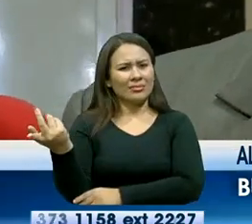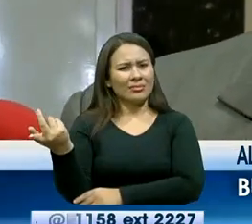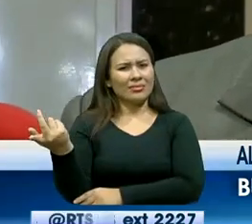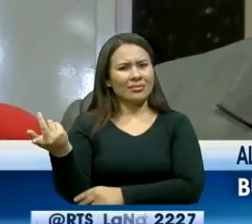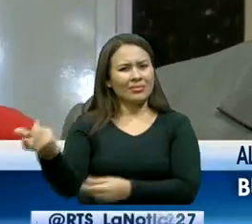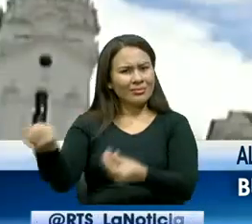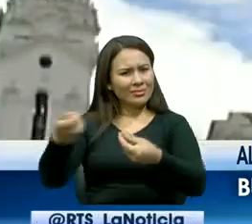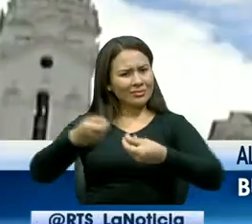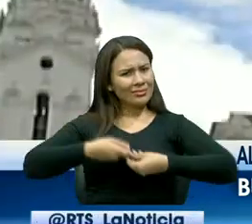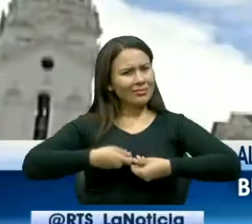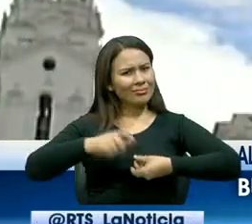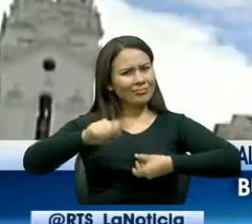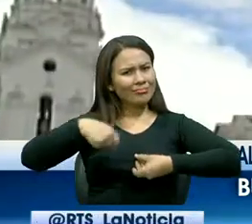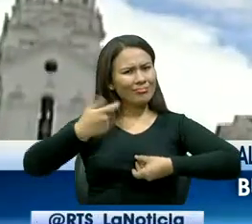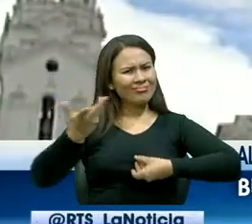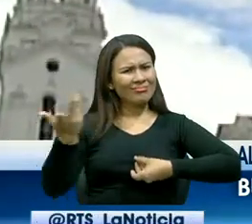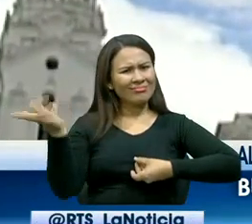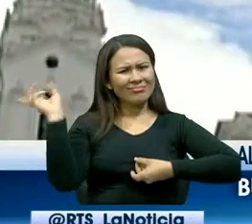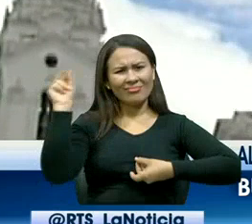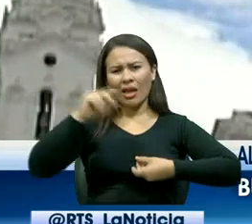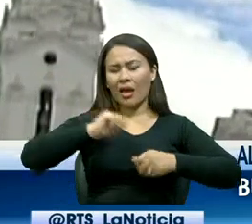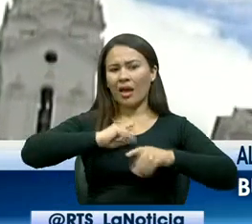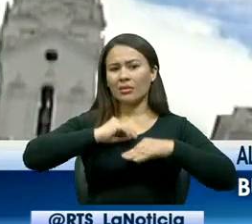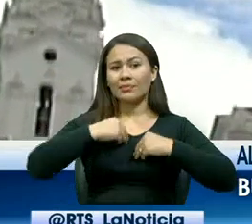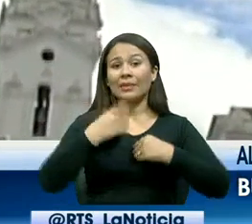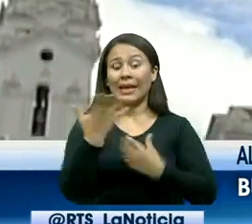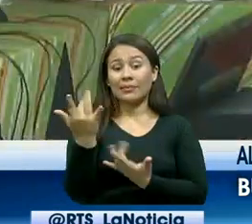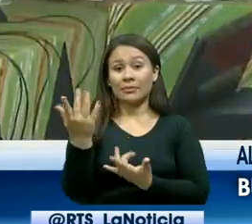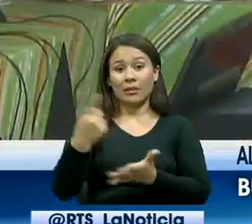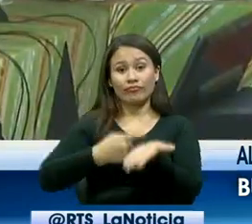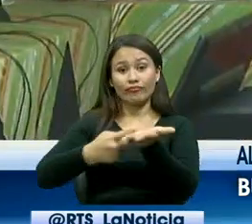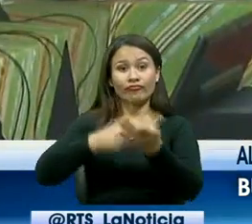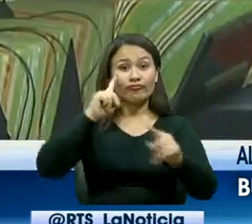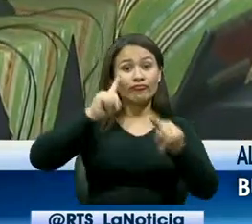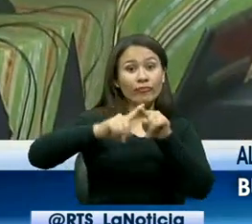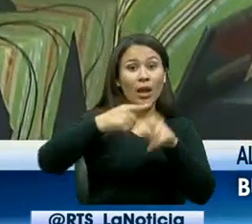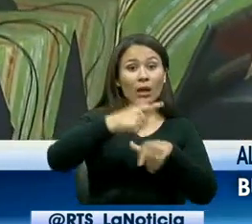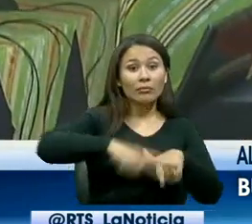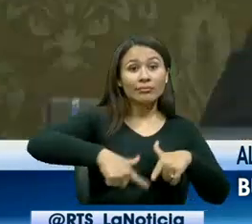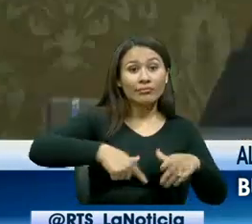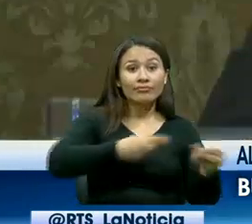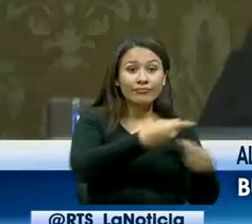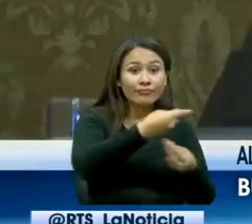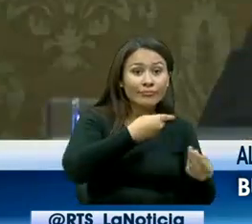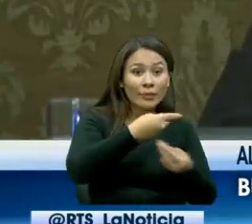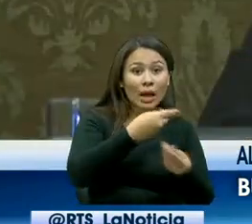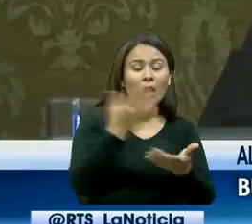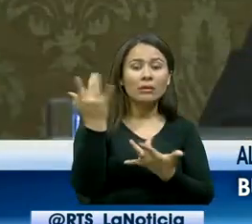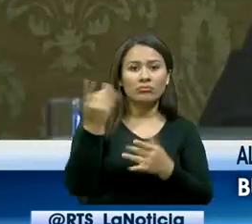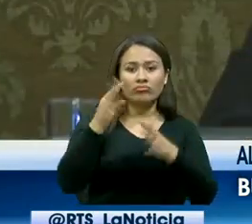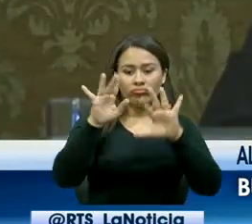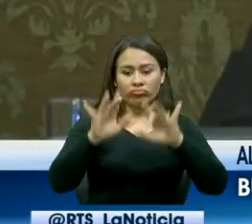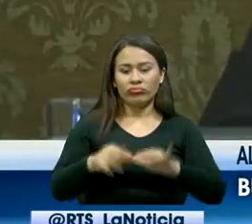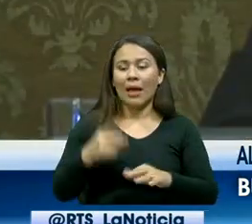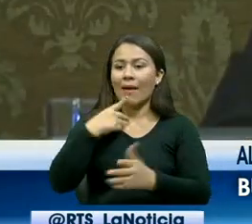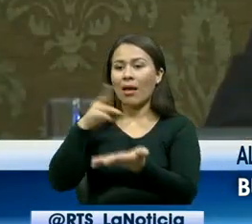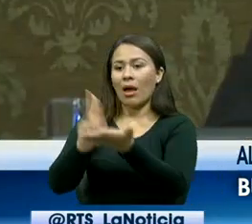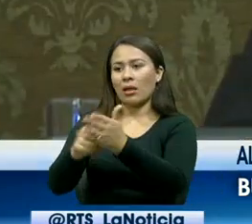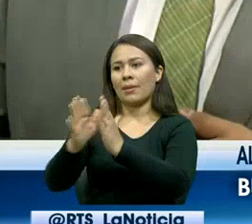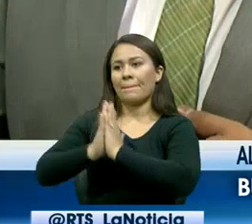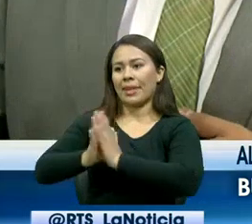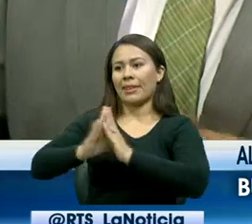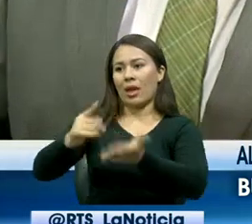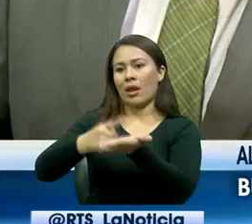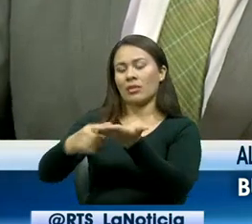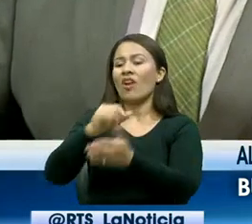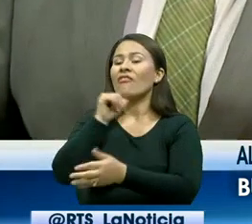mesa a servir. Que esperan poder reunirse con el presidente Lenín Moreno, que la solicitud de reunión ha sido enviada, aunque aún no